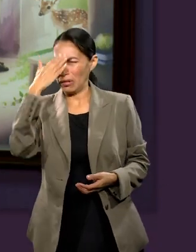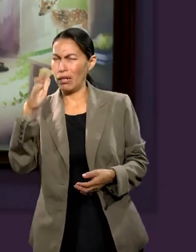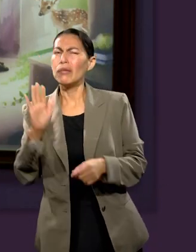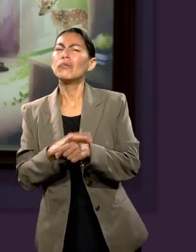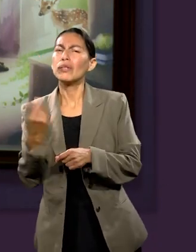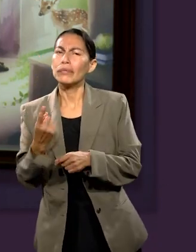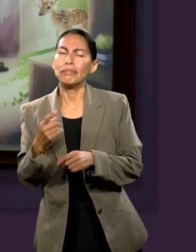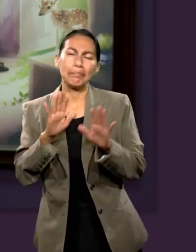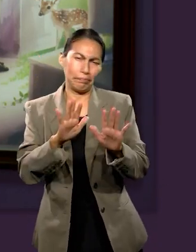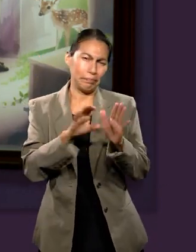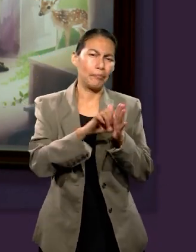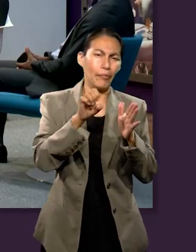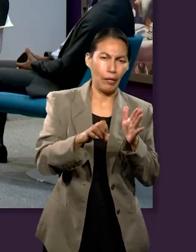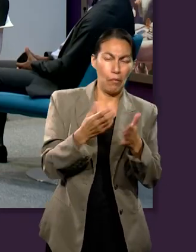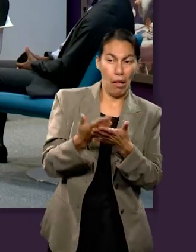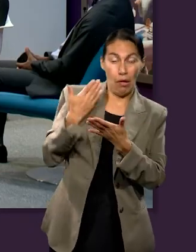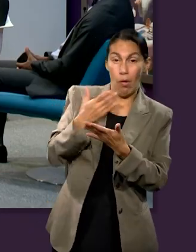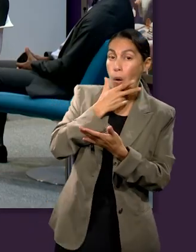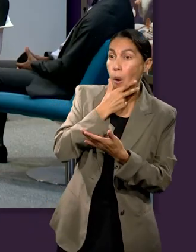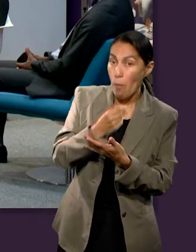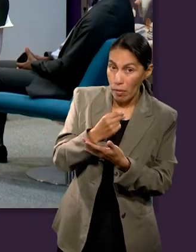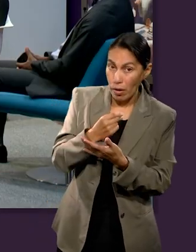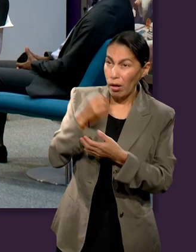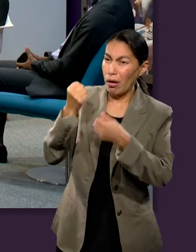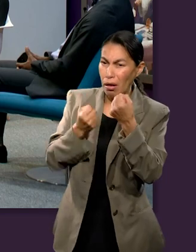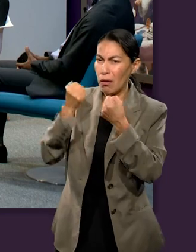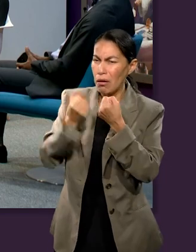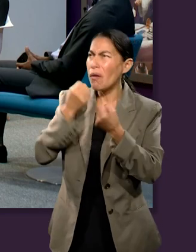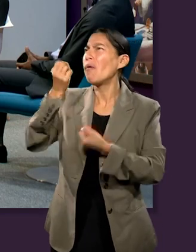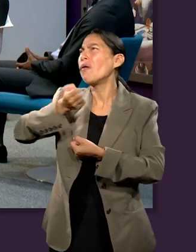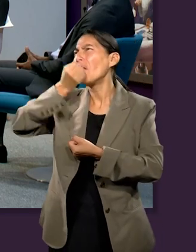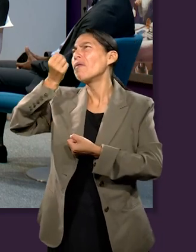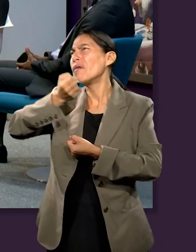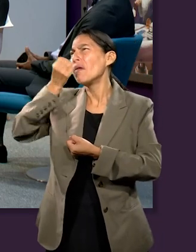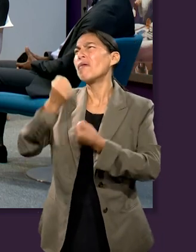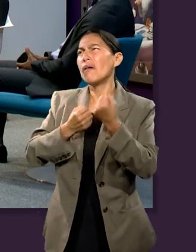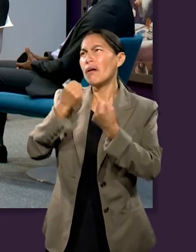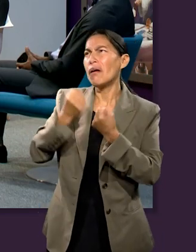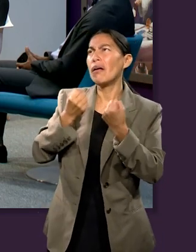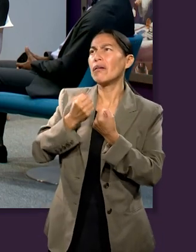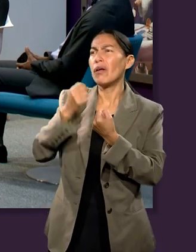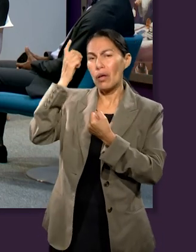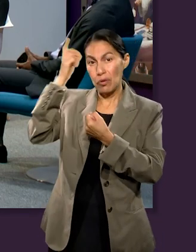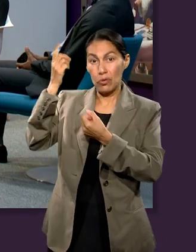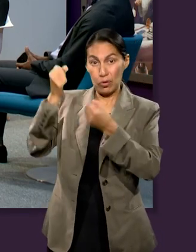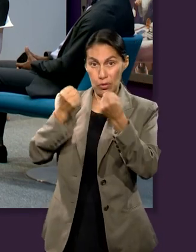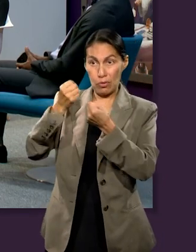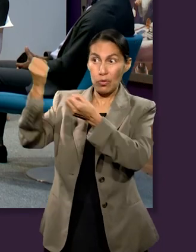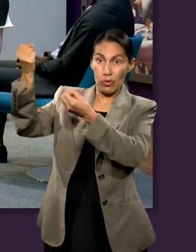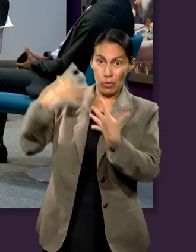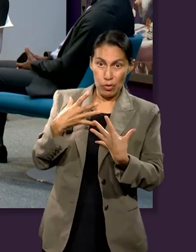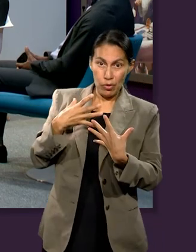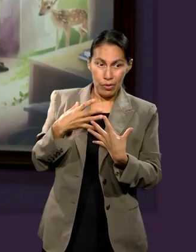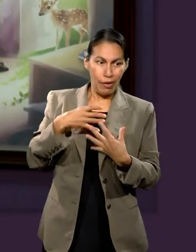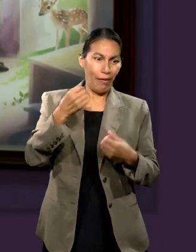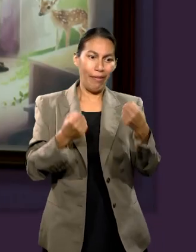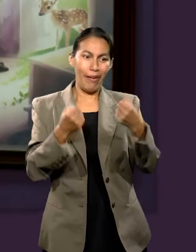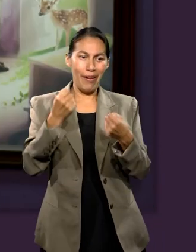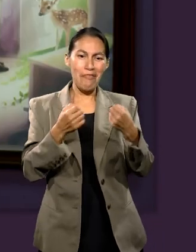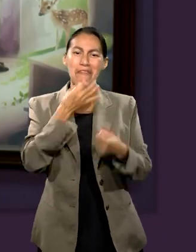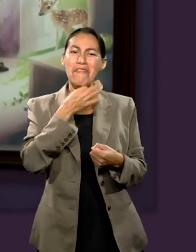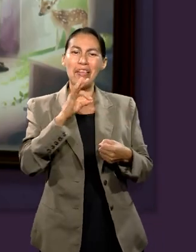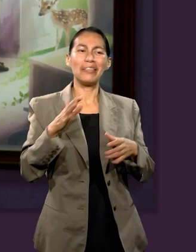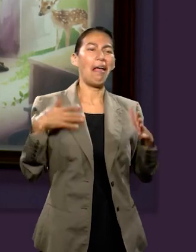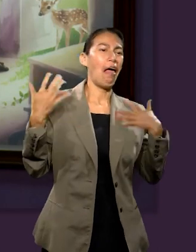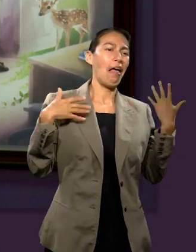hoy una vez un hombre de que él oraba a Dios por un carro y pues yo se lo concedió pero cuando tenía su carro dejó de ir a la iglesia